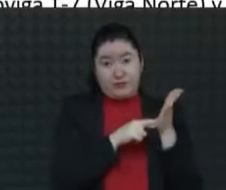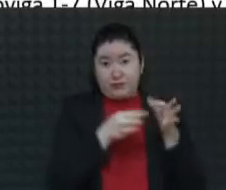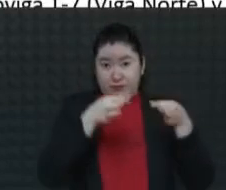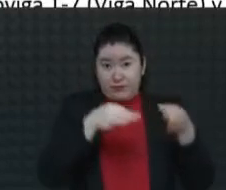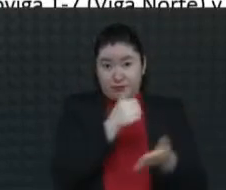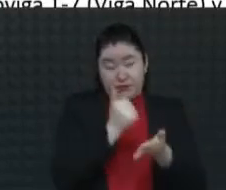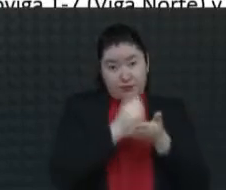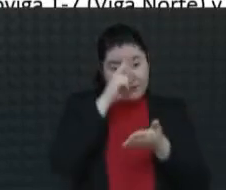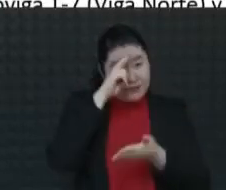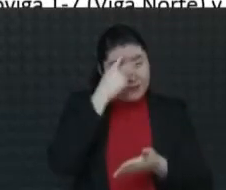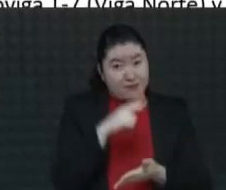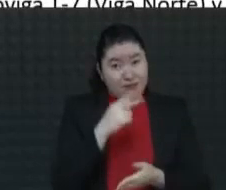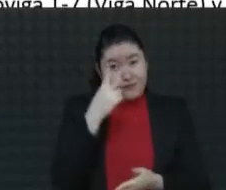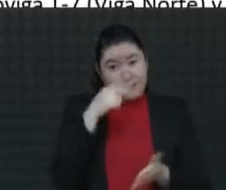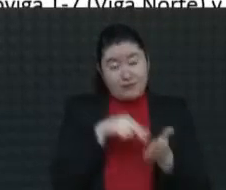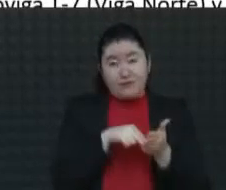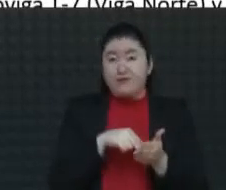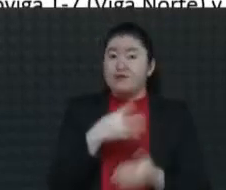la Ciudad de México